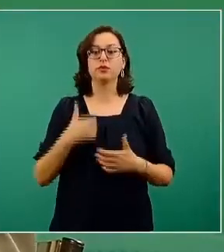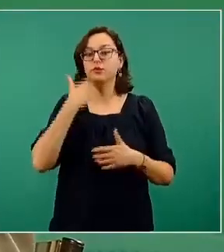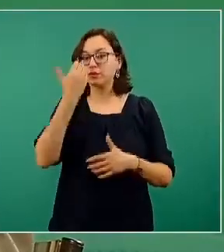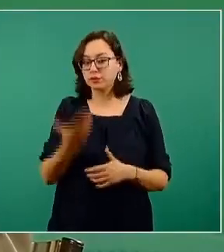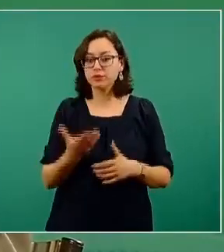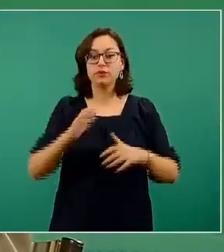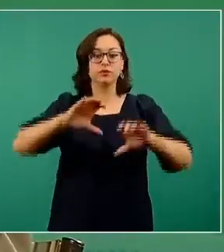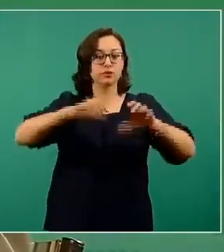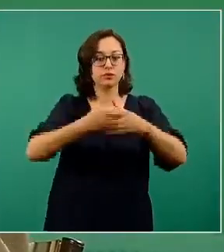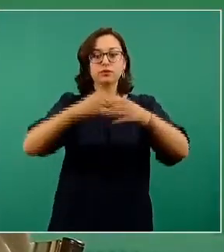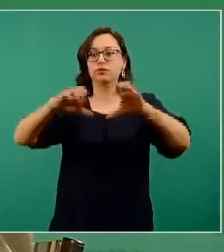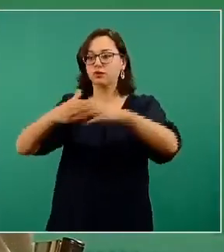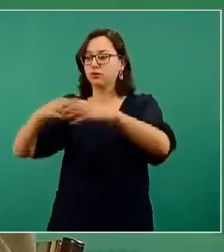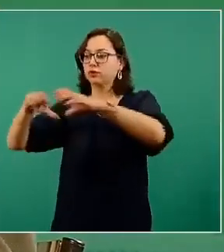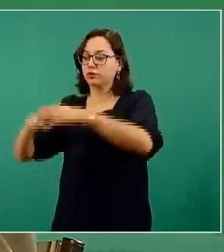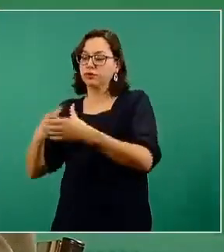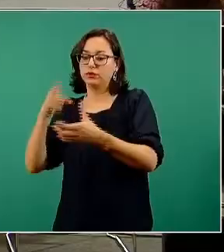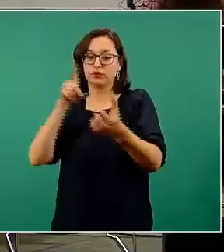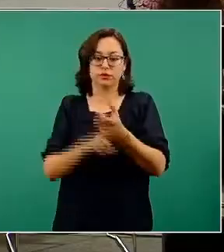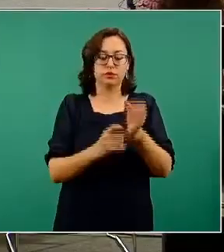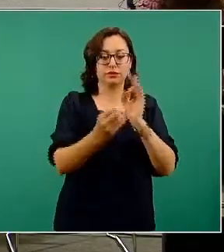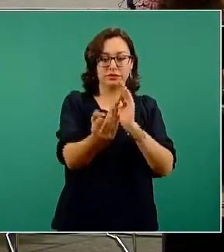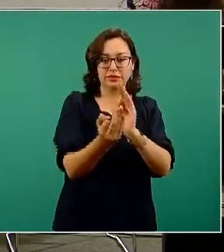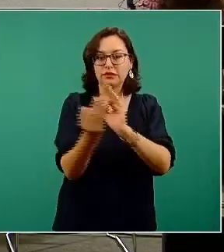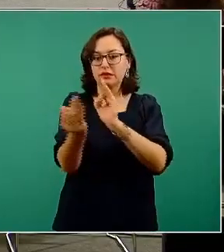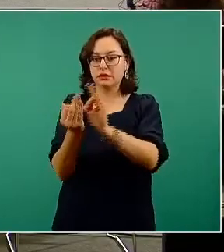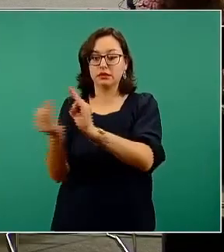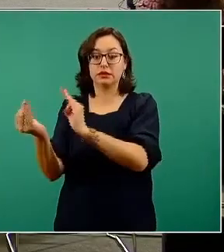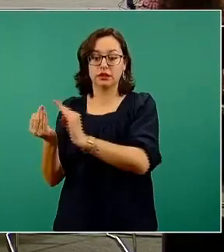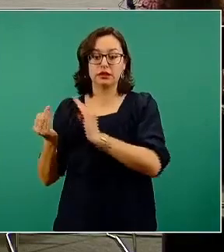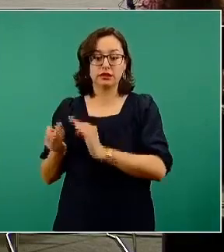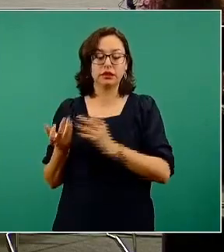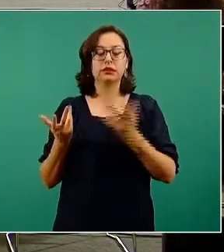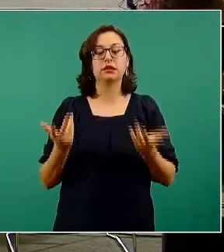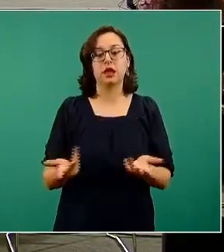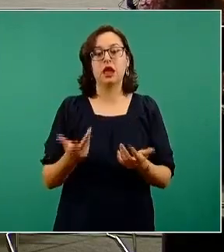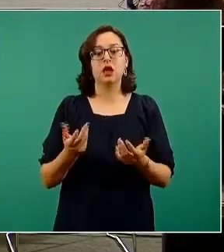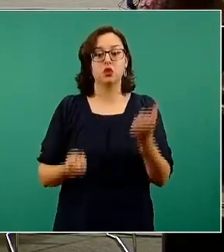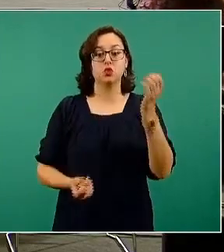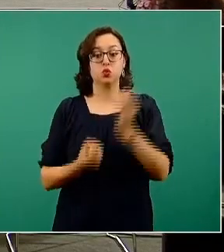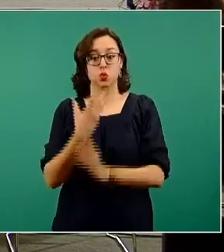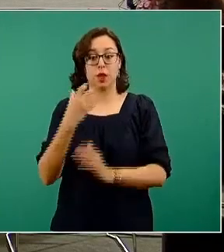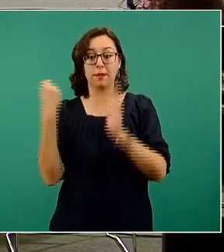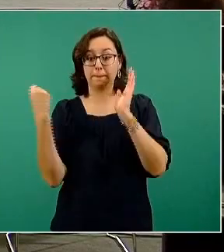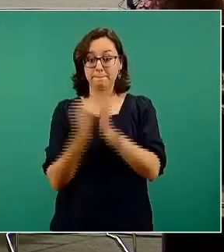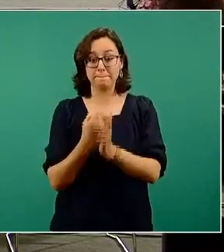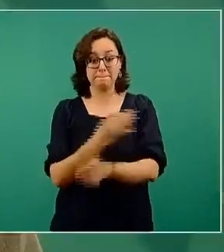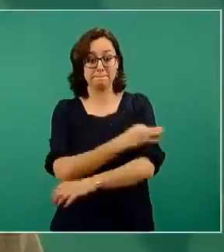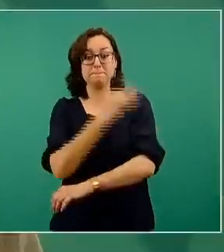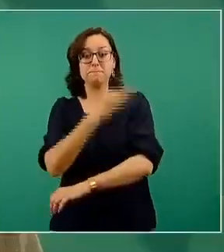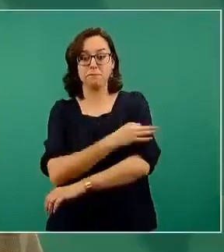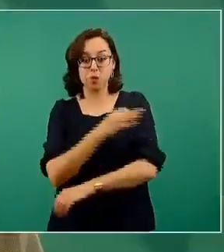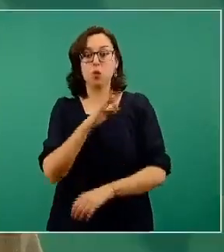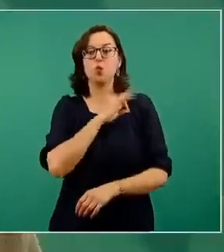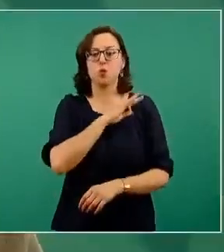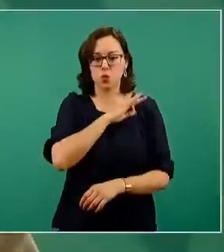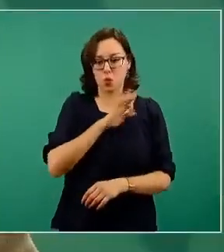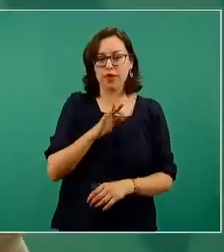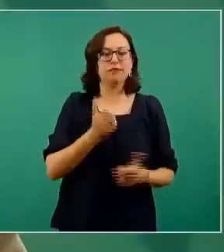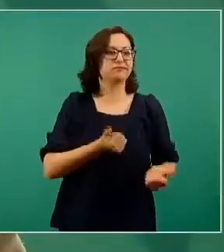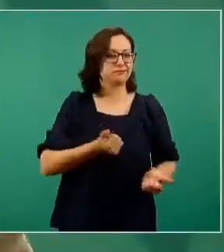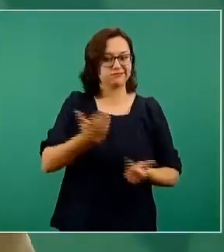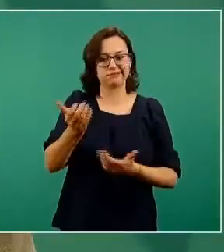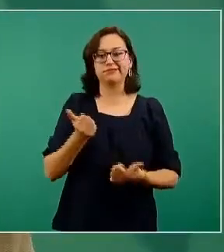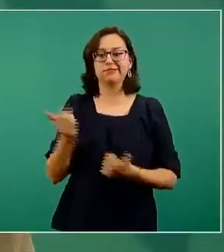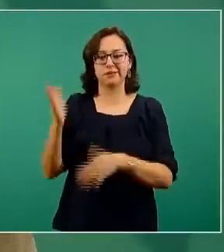comunidades, a todos lo más cercano posible, y además tenemos la estrategia con estas vacunas, la posibilidad de llegar con caravanas móviles, y tenemos